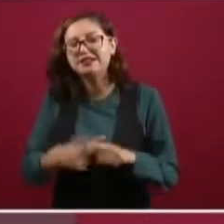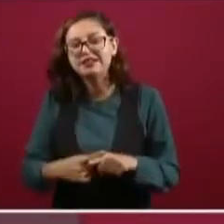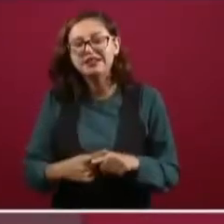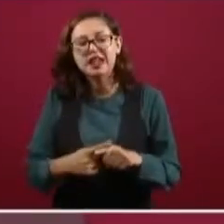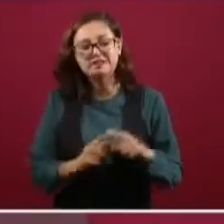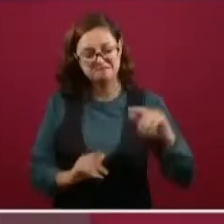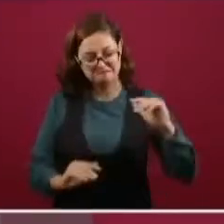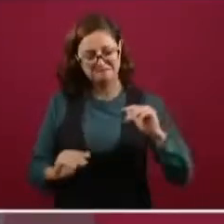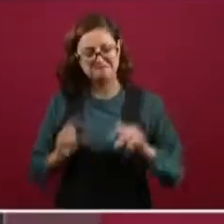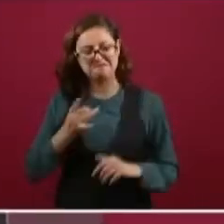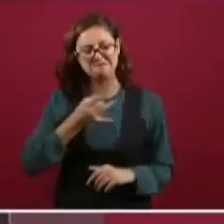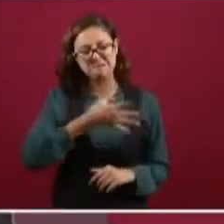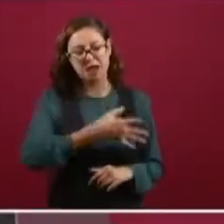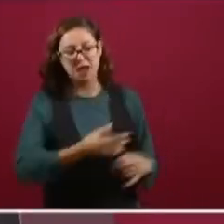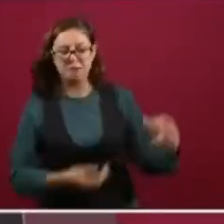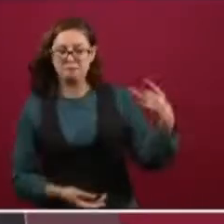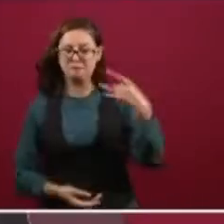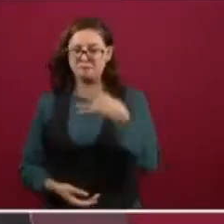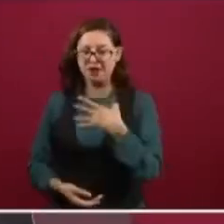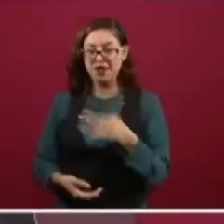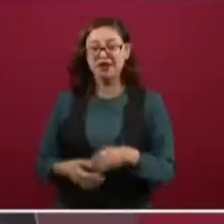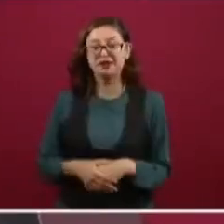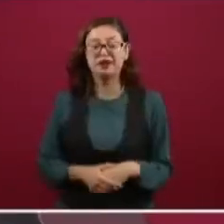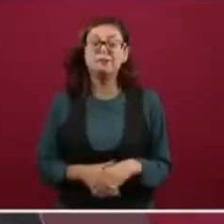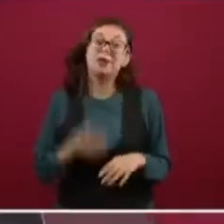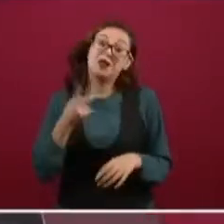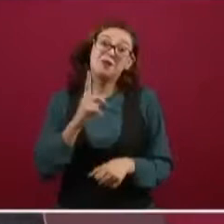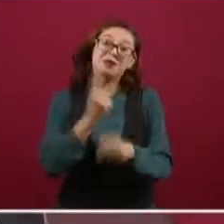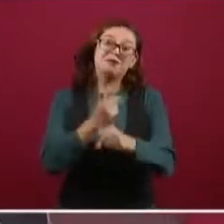si iban a levantar temprano el lunes para